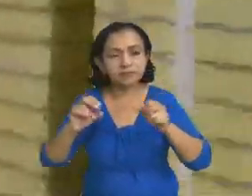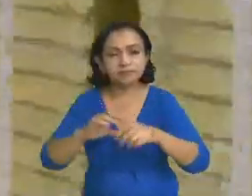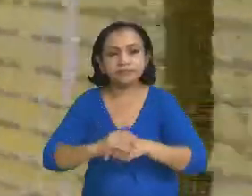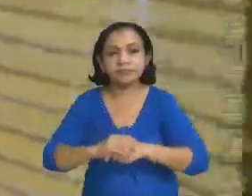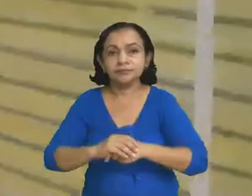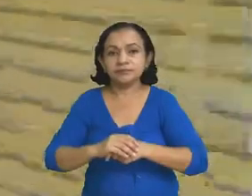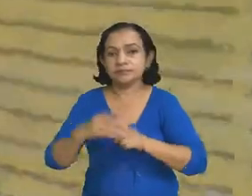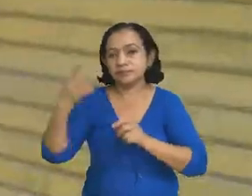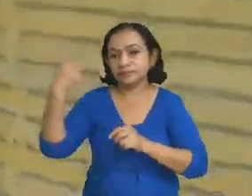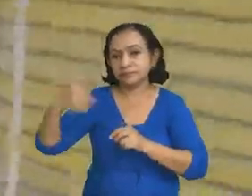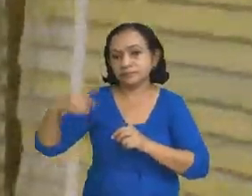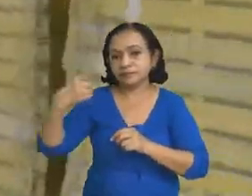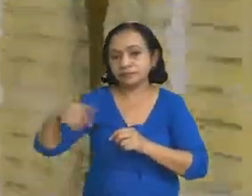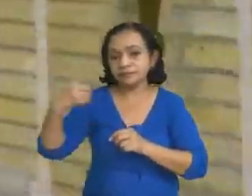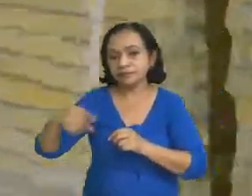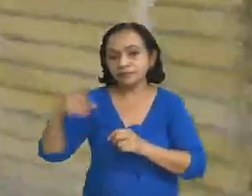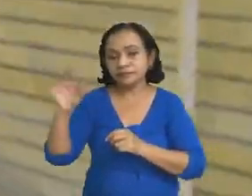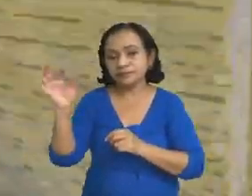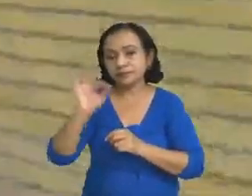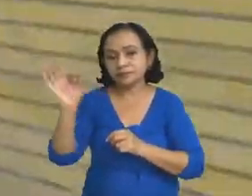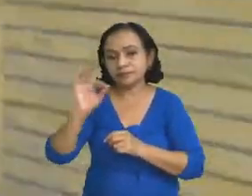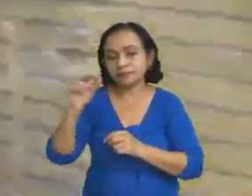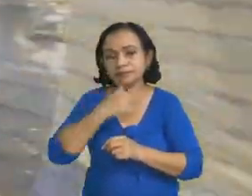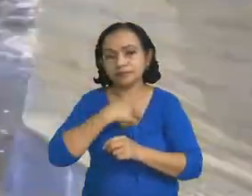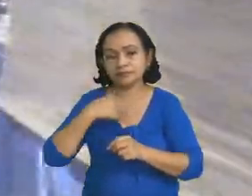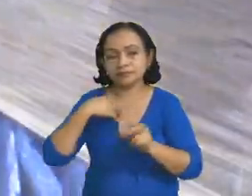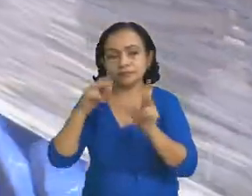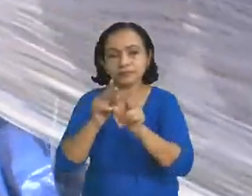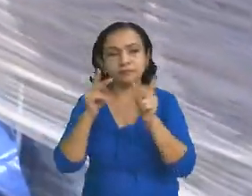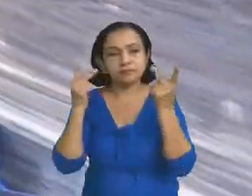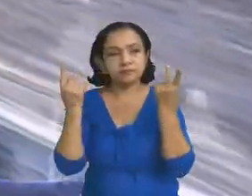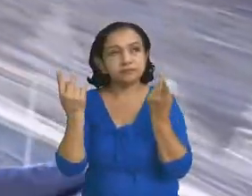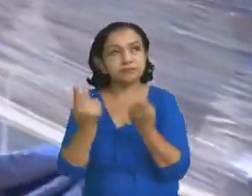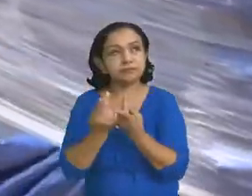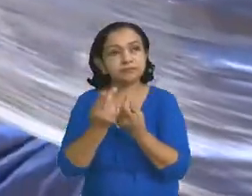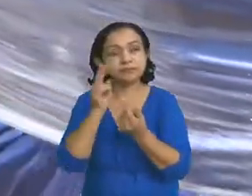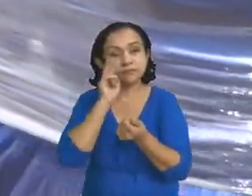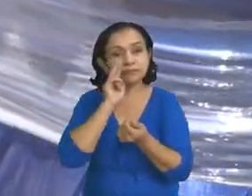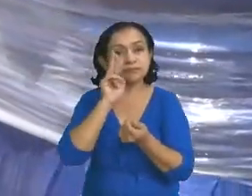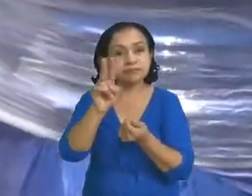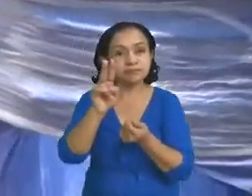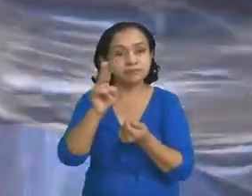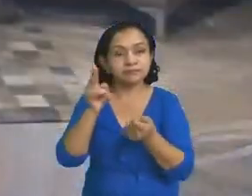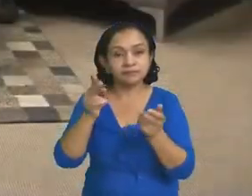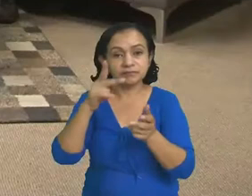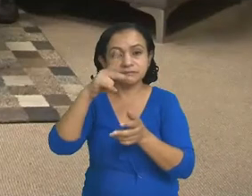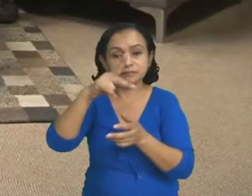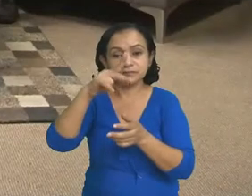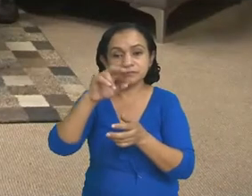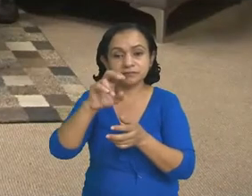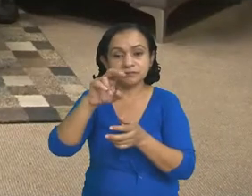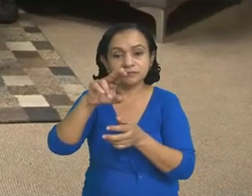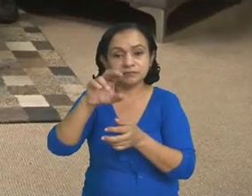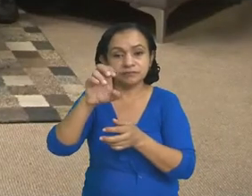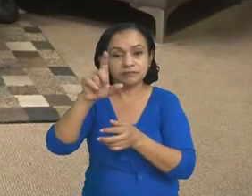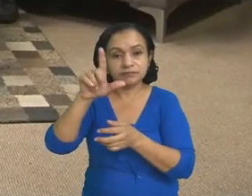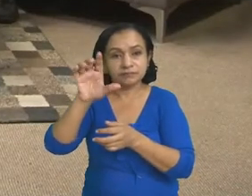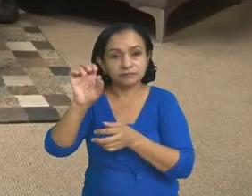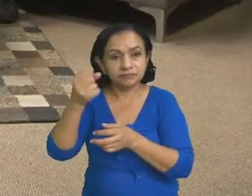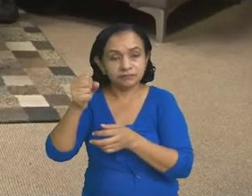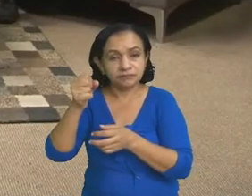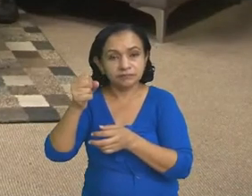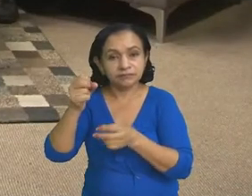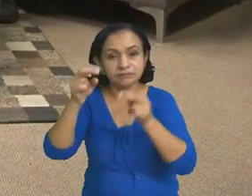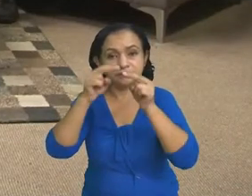restituye este derecho de las formas que sea para que nuestro pueblo tenga. Ahí estamos viendo los paneles, pero también hemos visto la